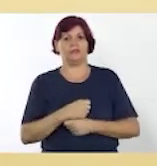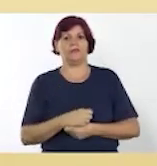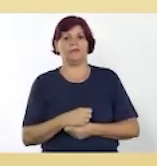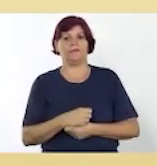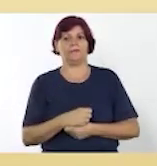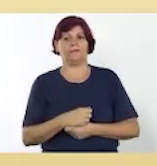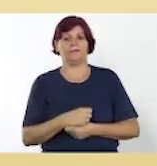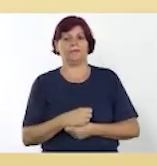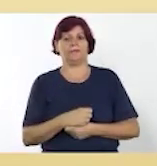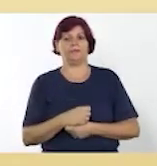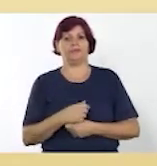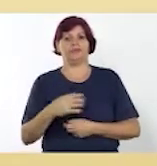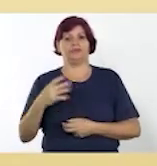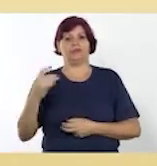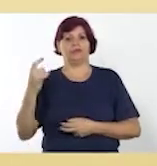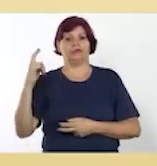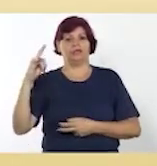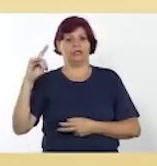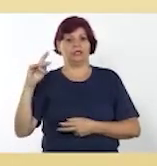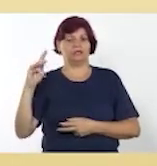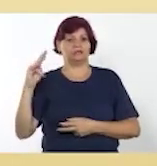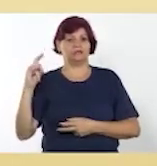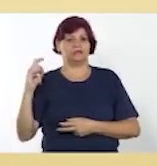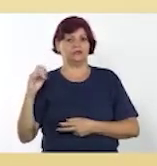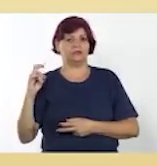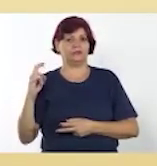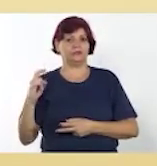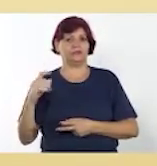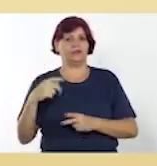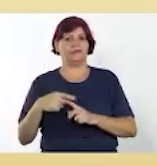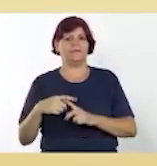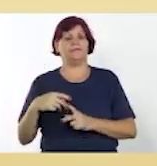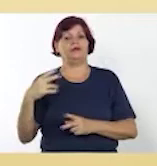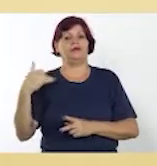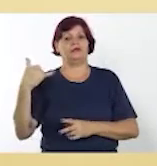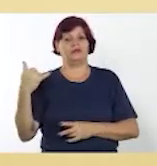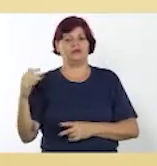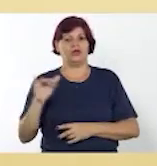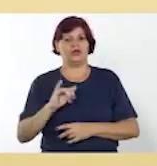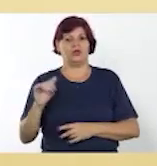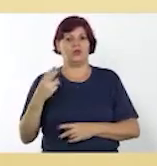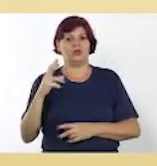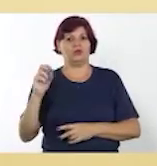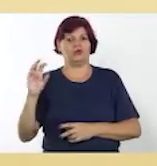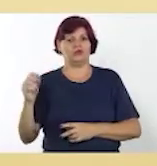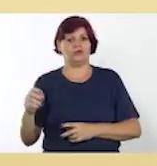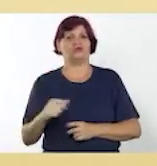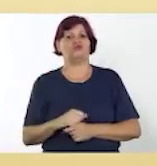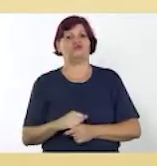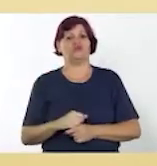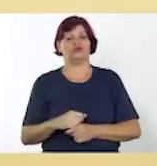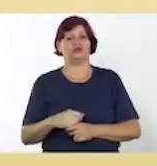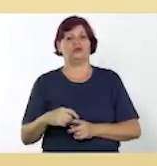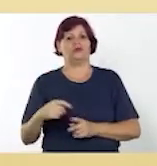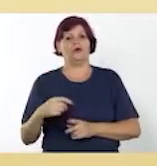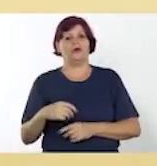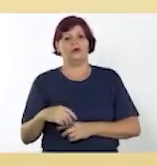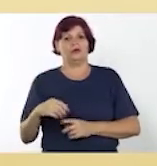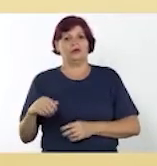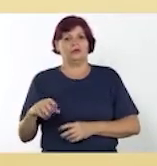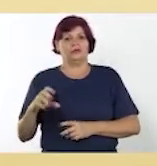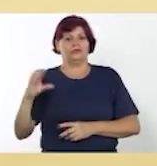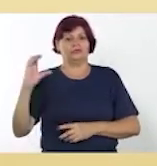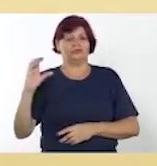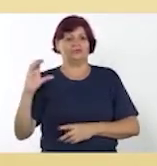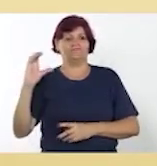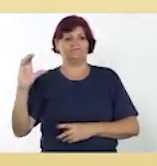X más Y igual a 200, X sobre 2 más Y sobre 4 es igual a 70, porque son las latas que nos quedaban